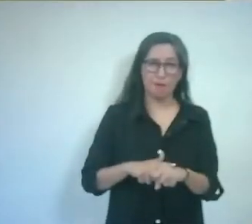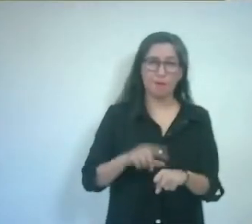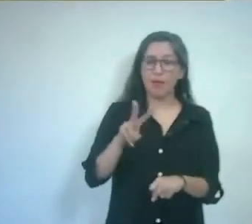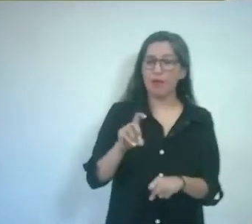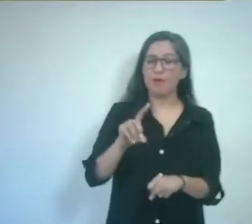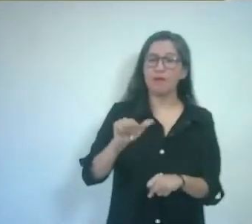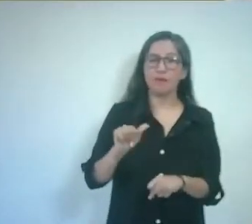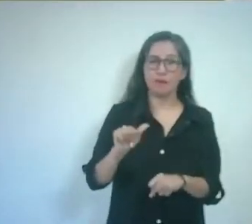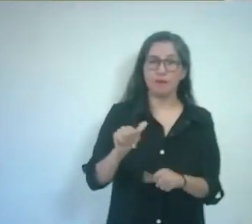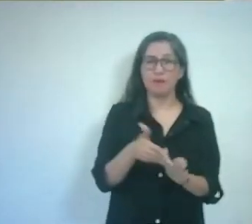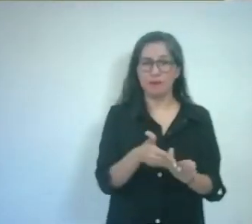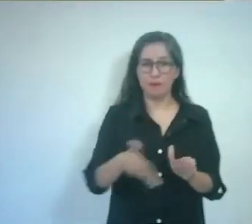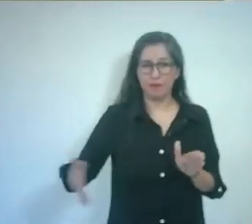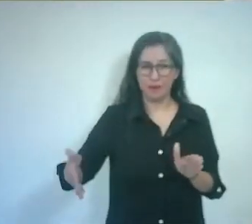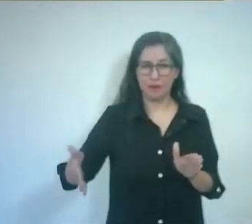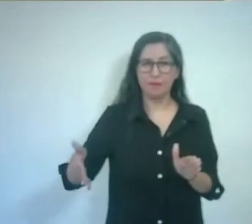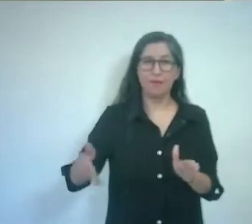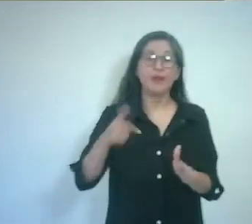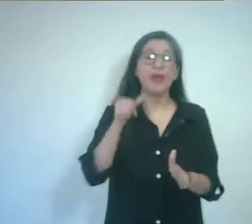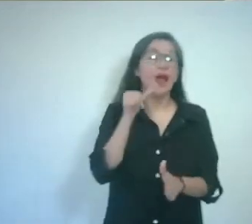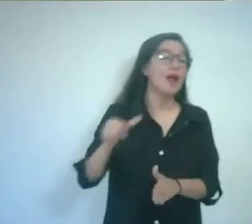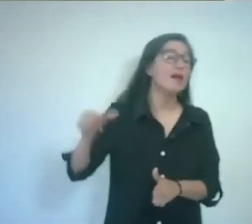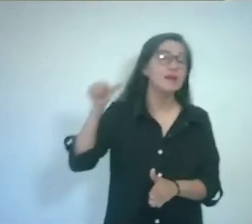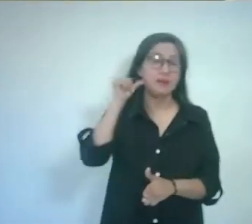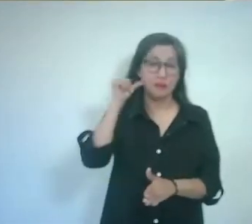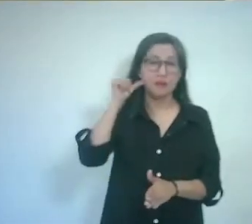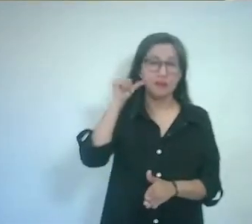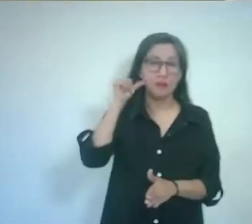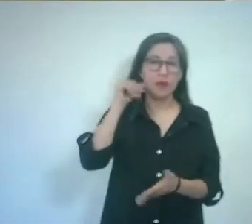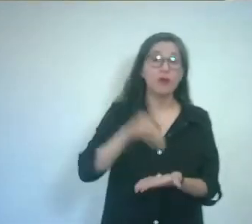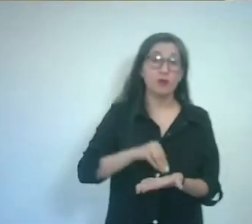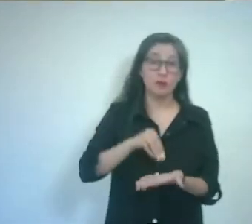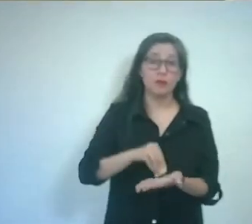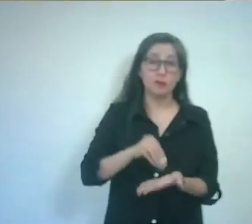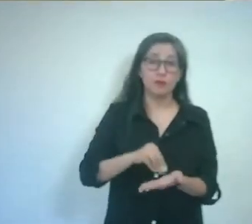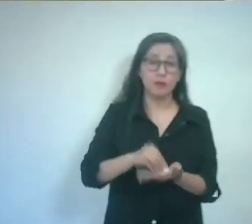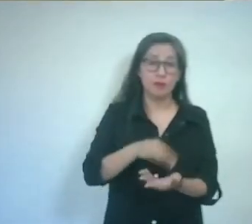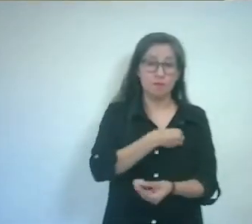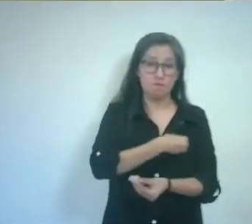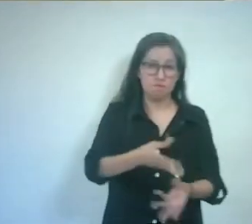electoral. El día de ayer todavía estaban repartiendo